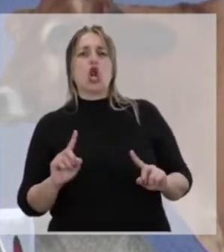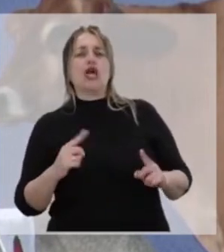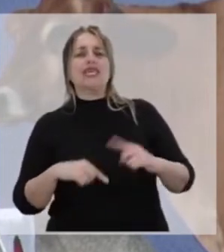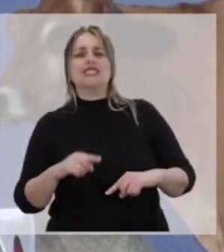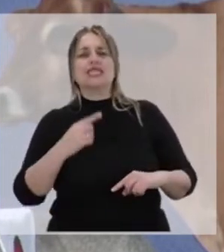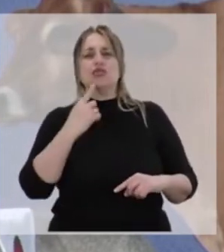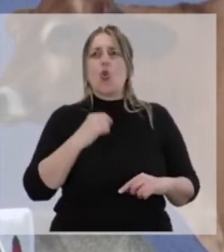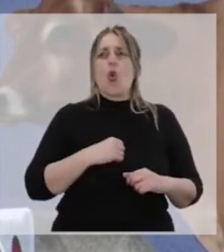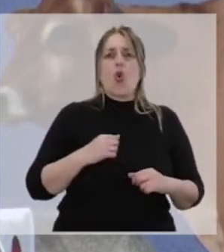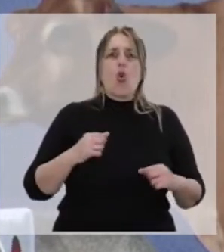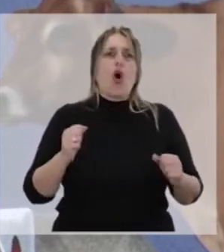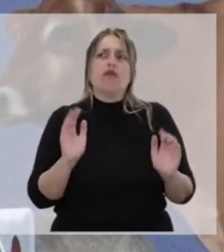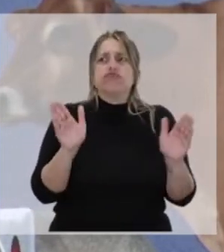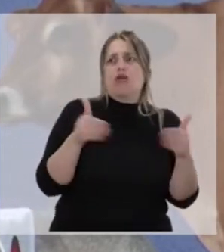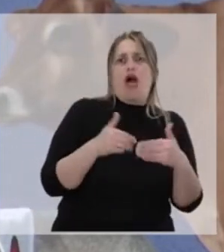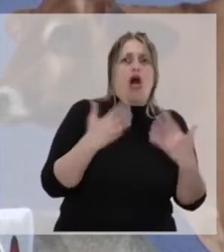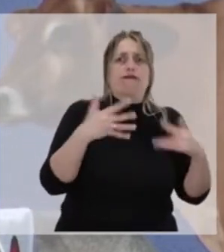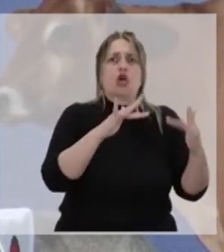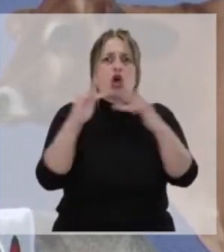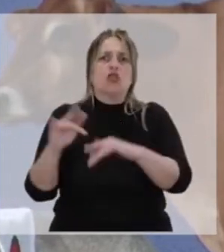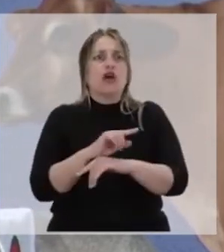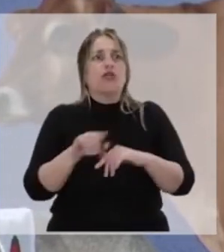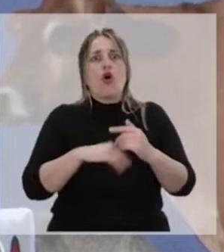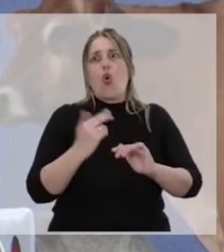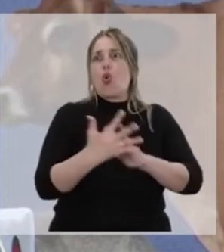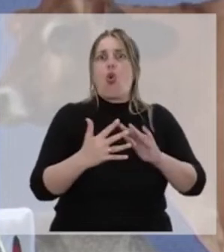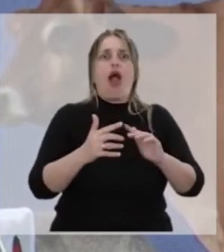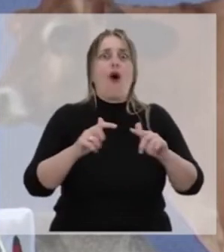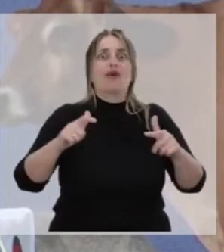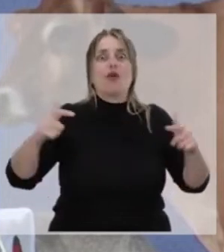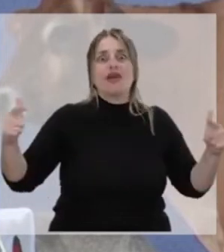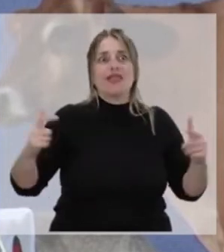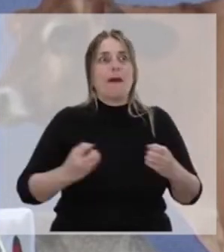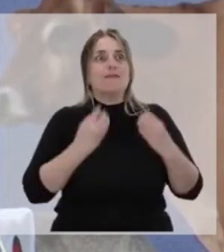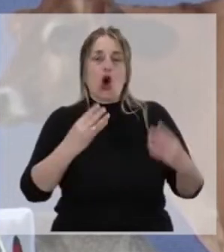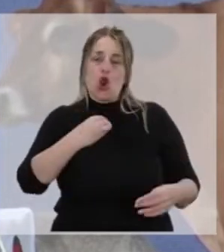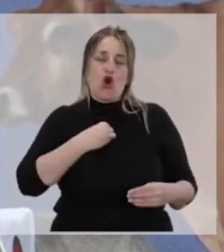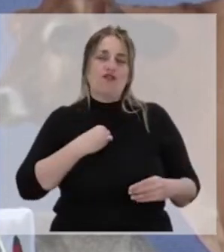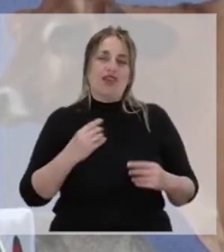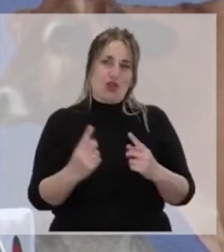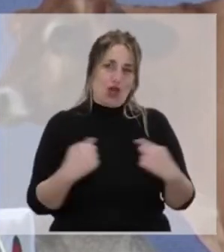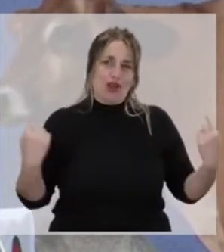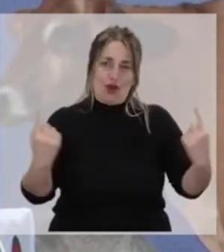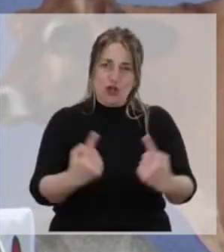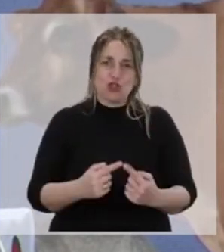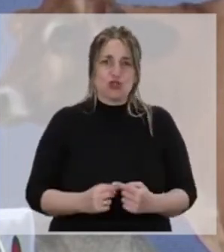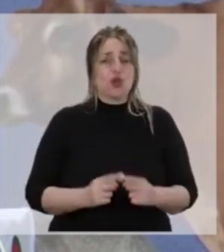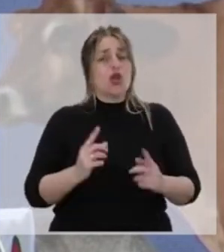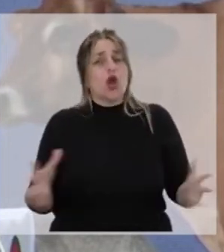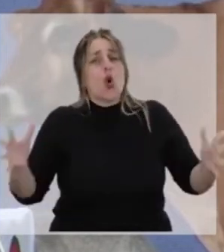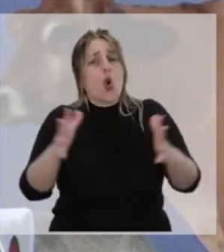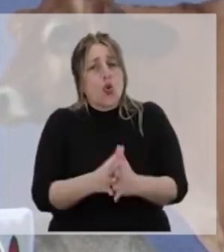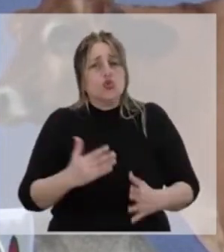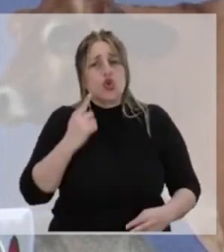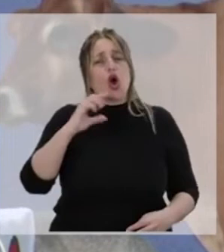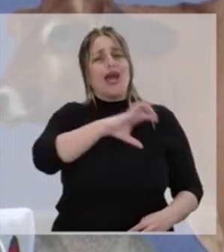no es achicándose y cerrándose que el país va a crecer es confiando en nosotros y